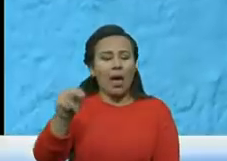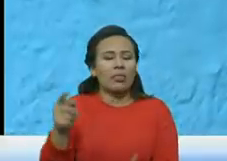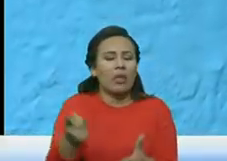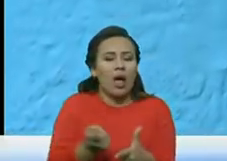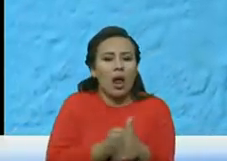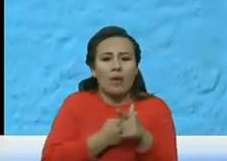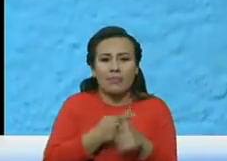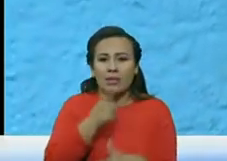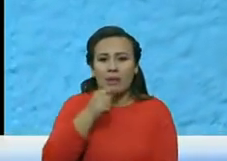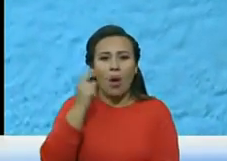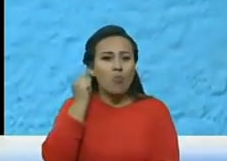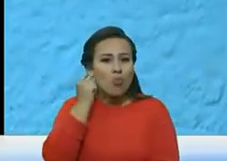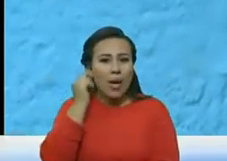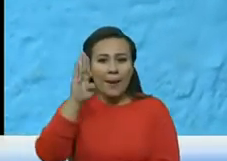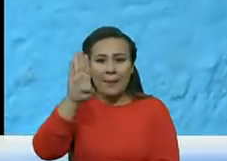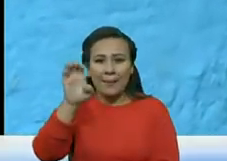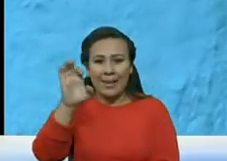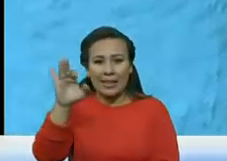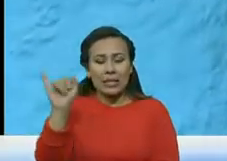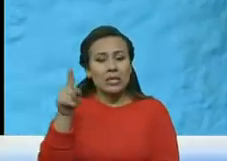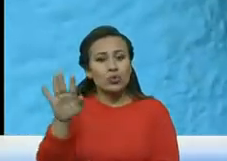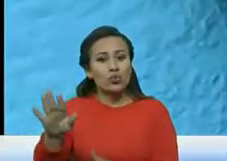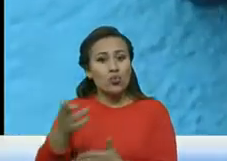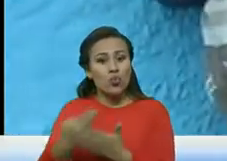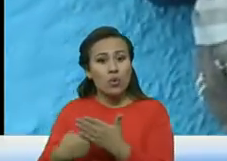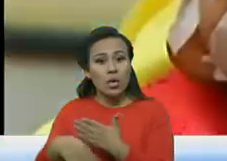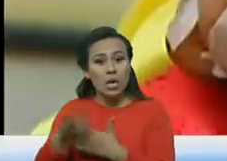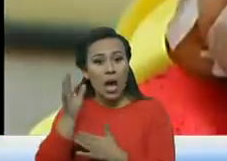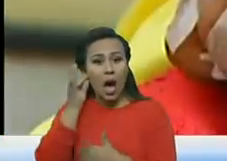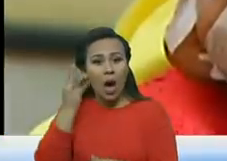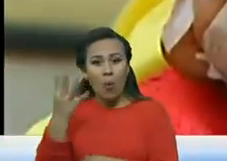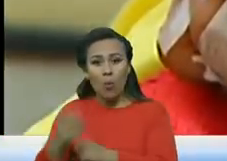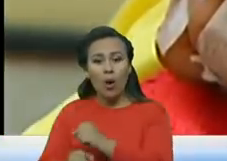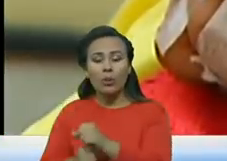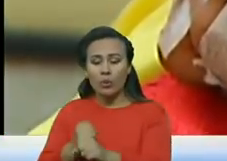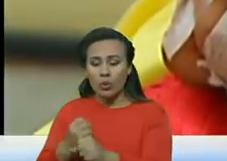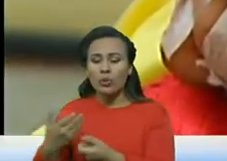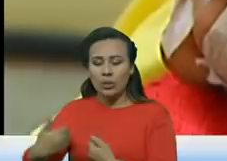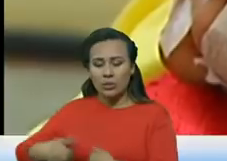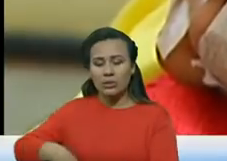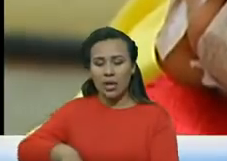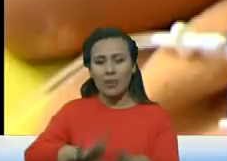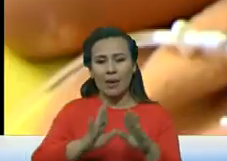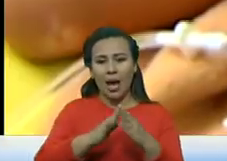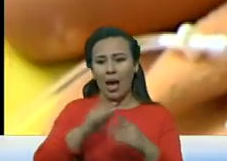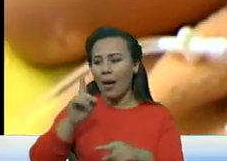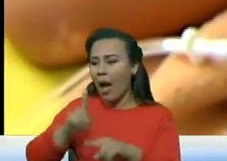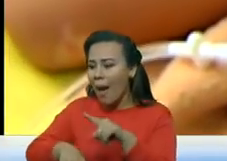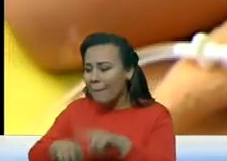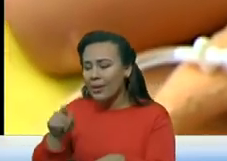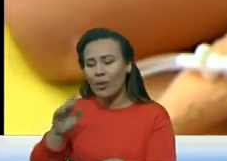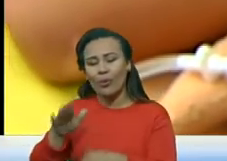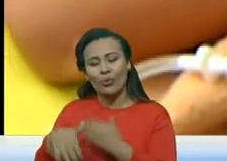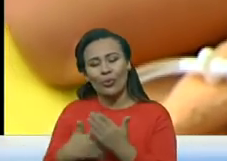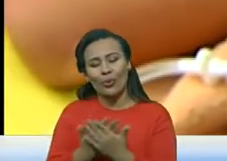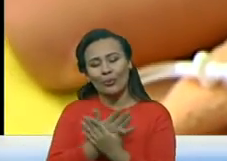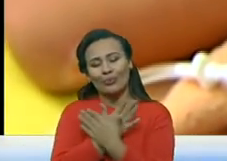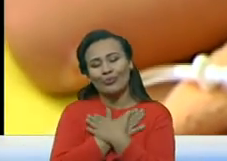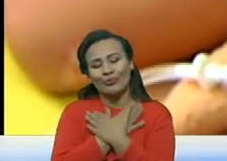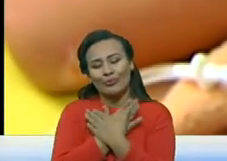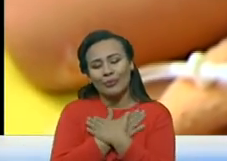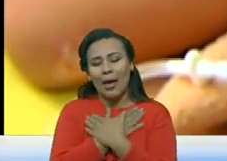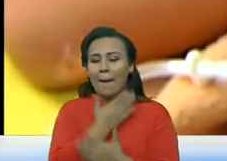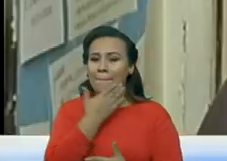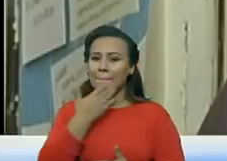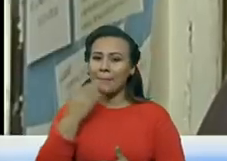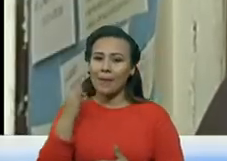de 4 años de la señora Betty Chalén estaba a pocas horas a recibir el alta médica. Sus vecinas y amigas también perjudicadas. Ya estaban